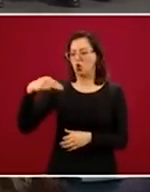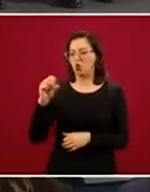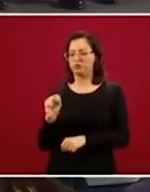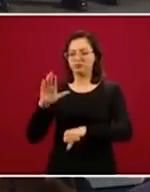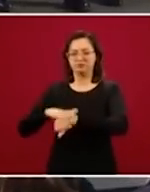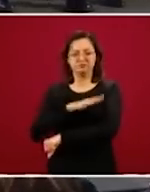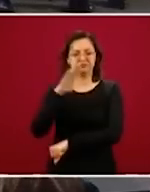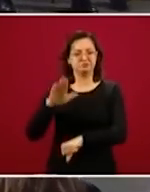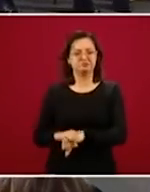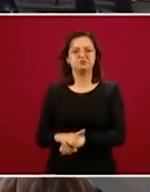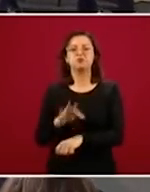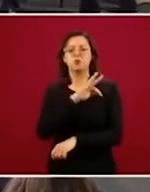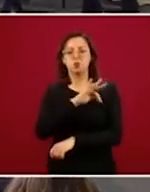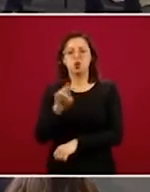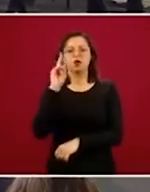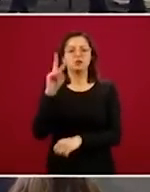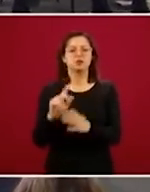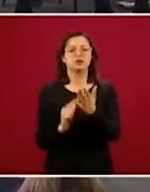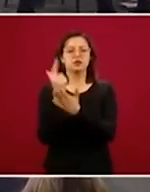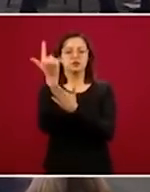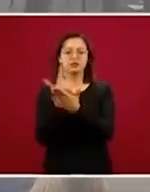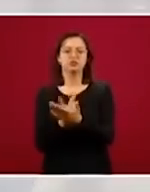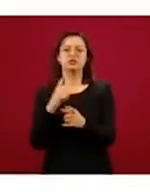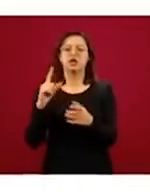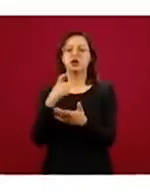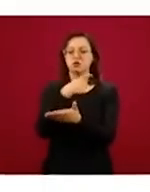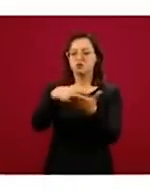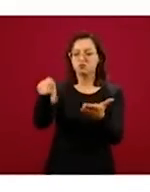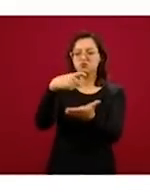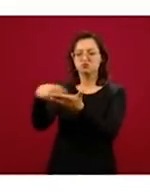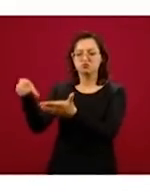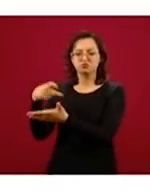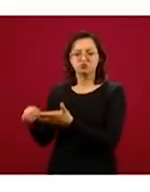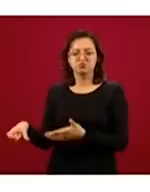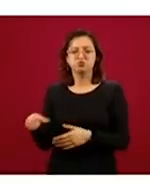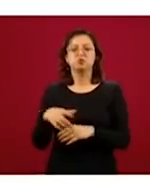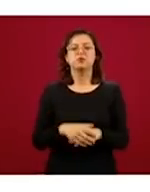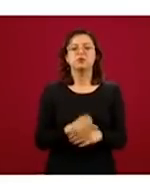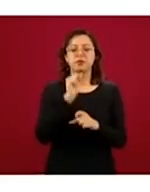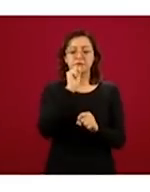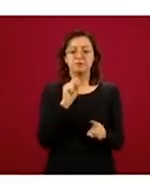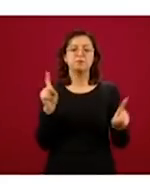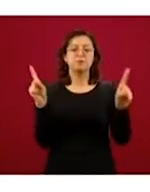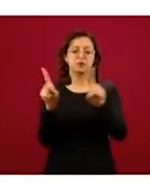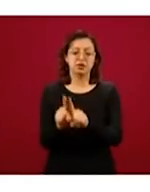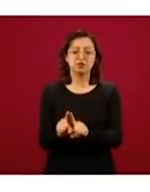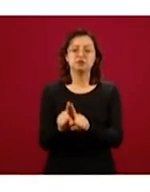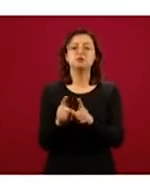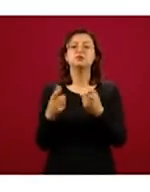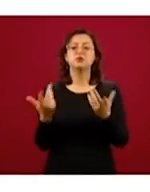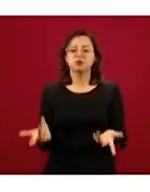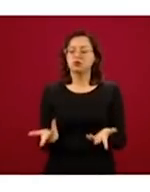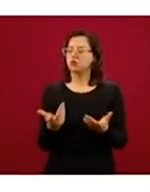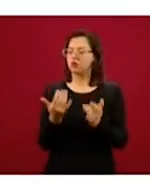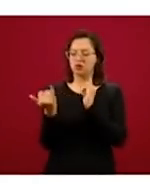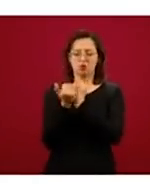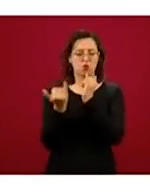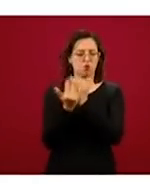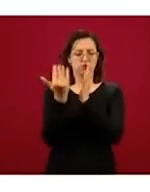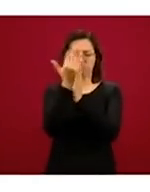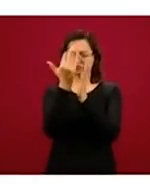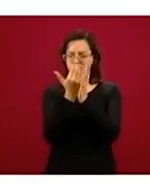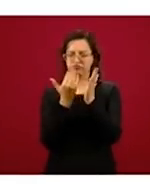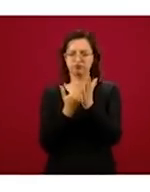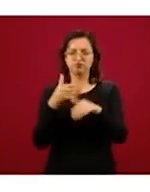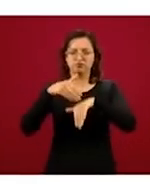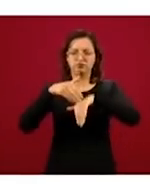ahí pueden ver la lista de los países a los que se ha comprado estos medicamentos también cómo se sigue el protocolo técnico la